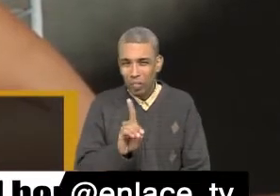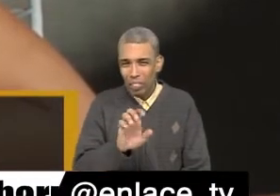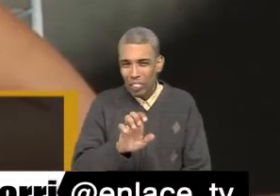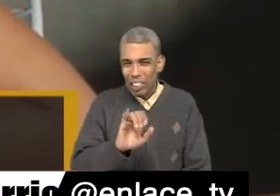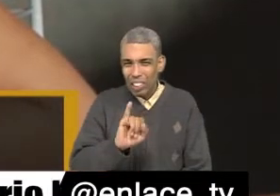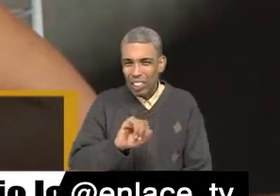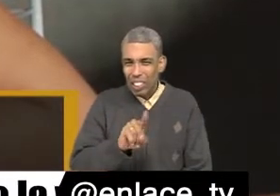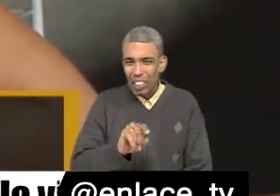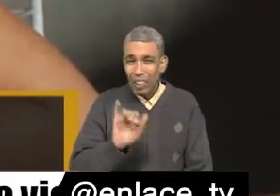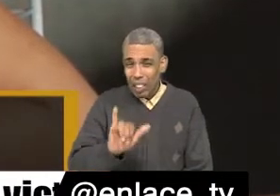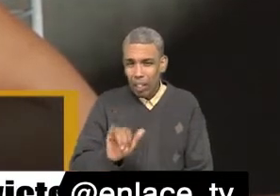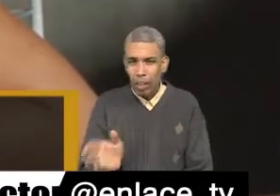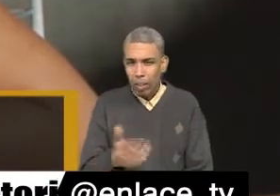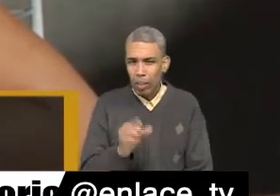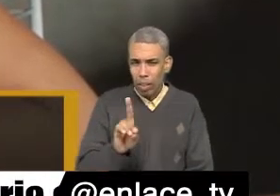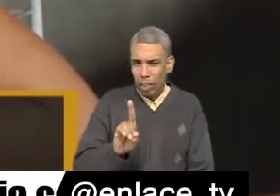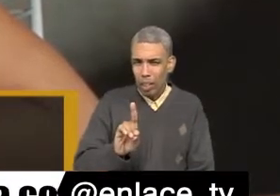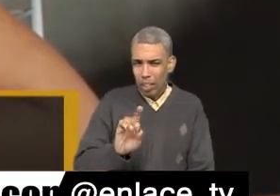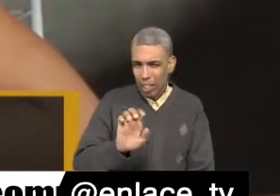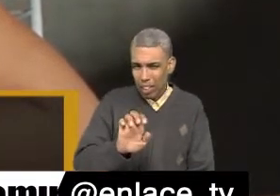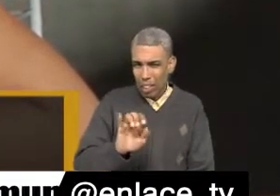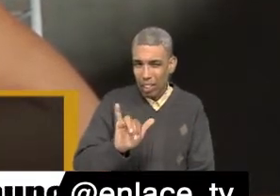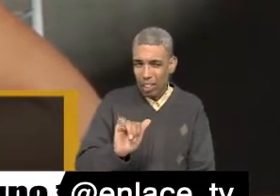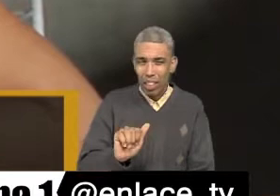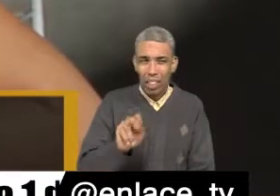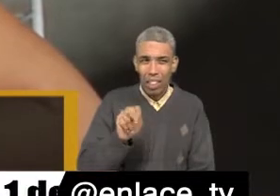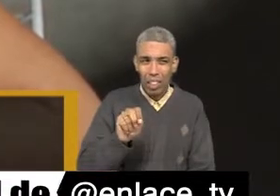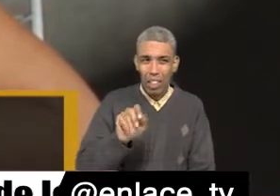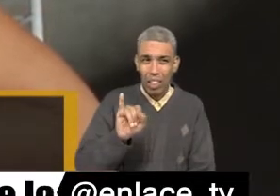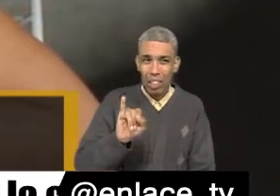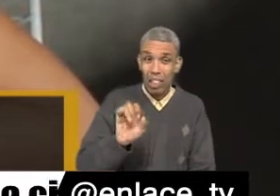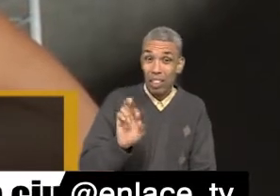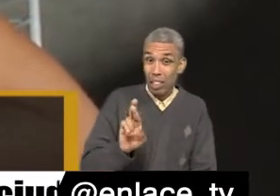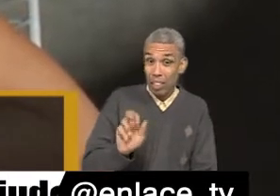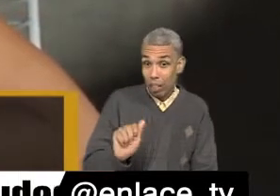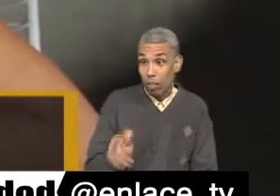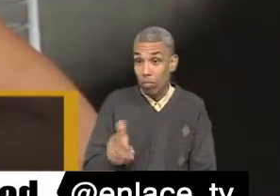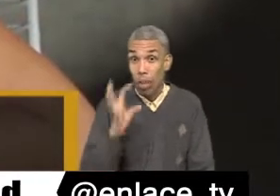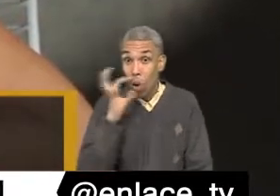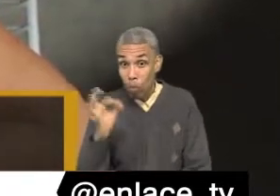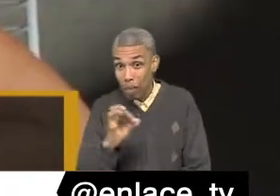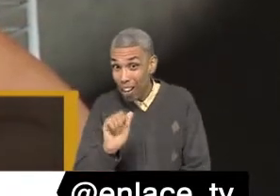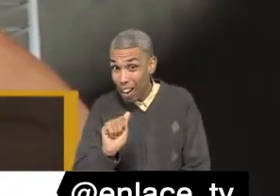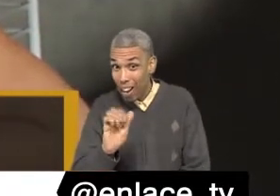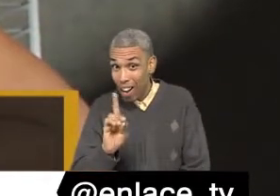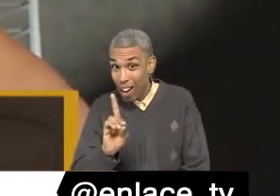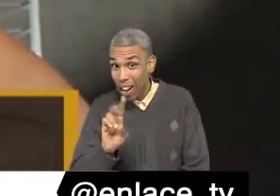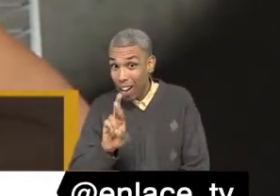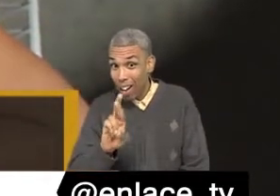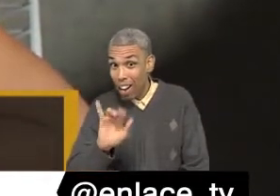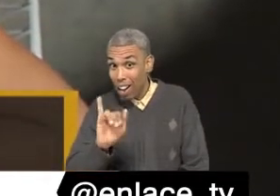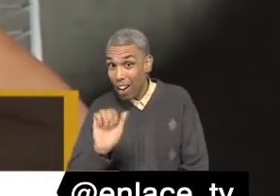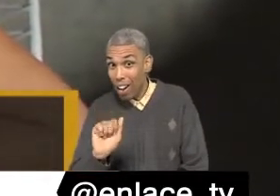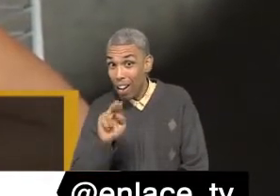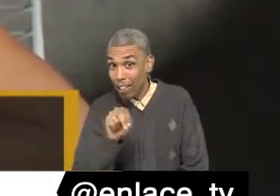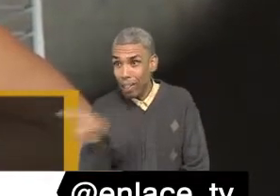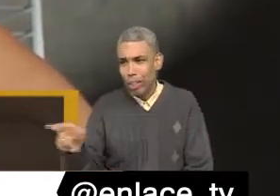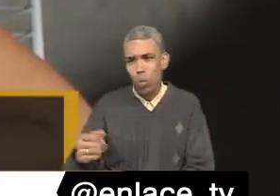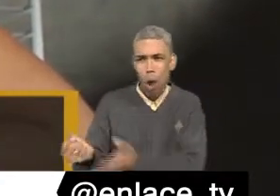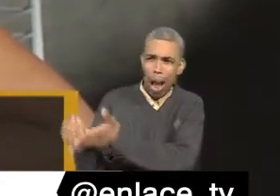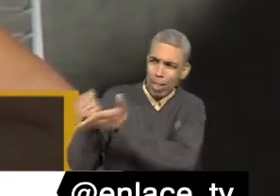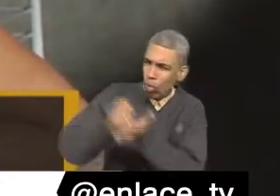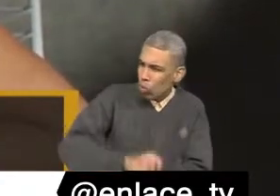Doña Ruth, todos me están colaborando. Adrián también me está poniendo la mano en el corazón. Yo los quiero mucho, de verdad,